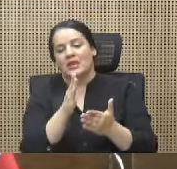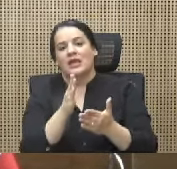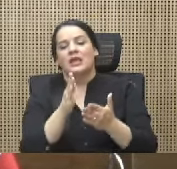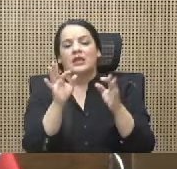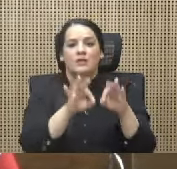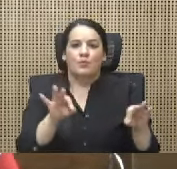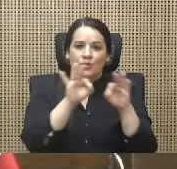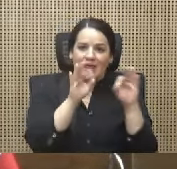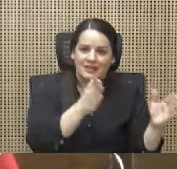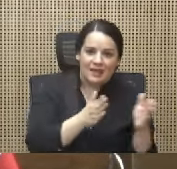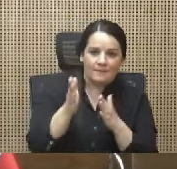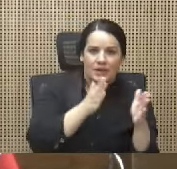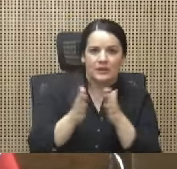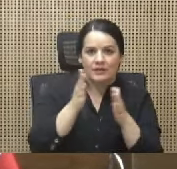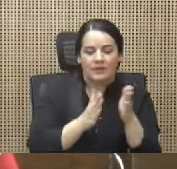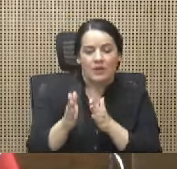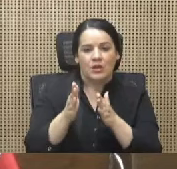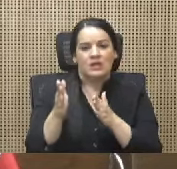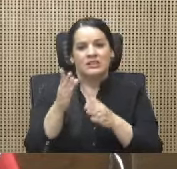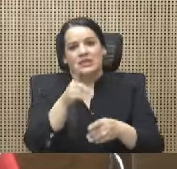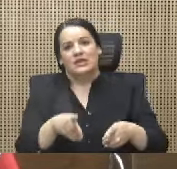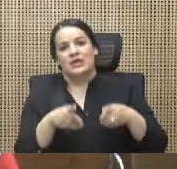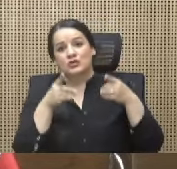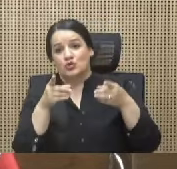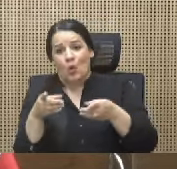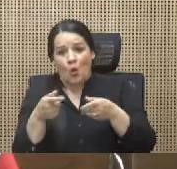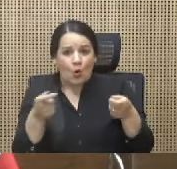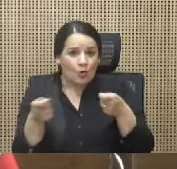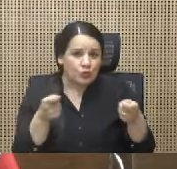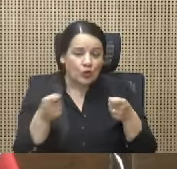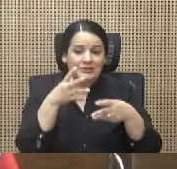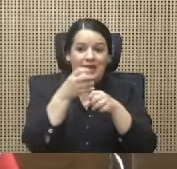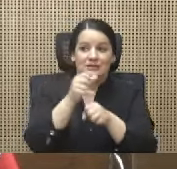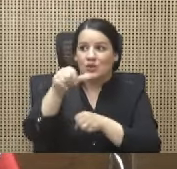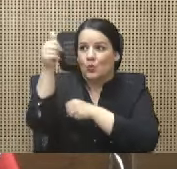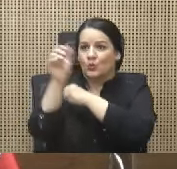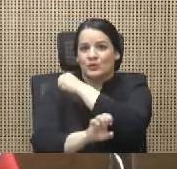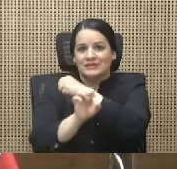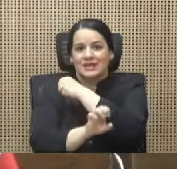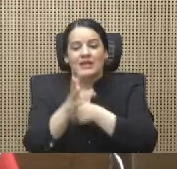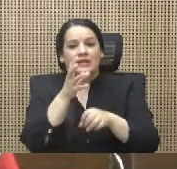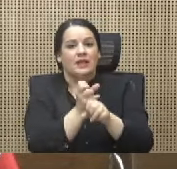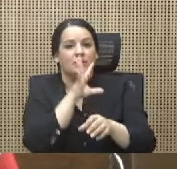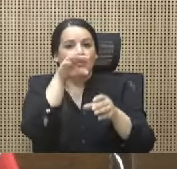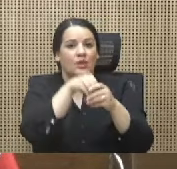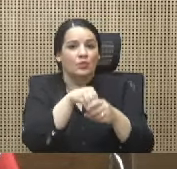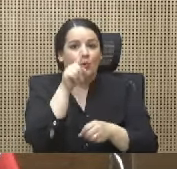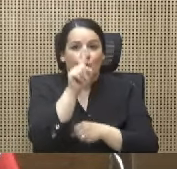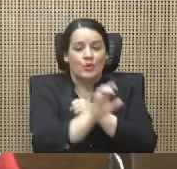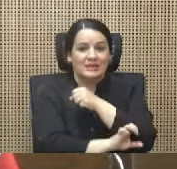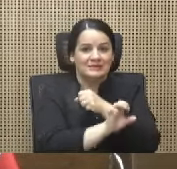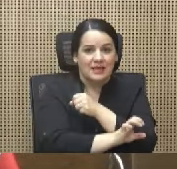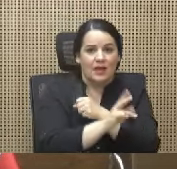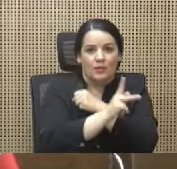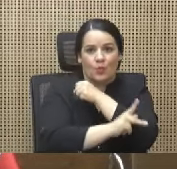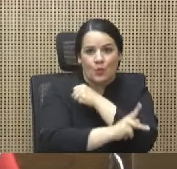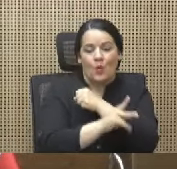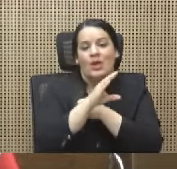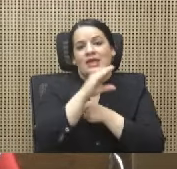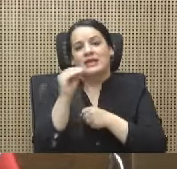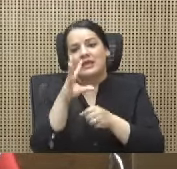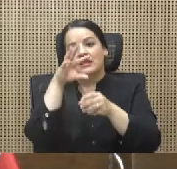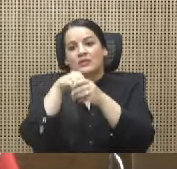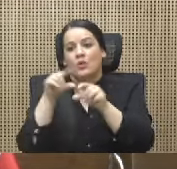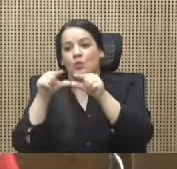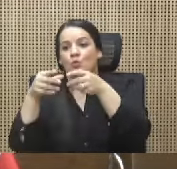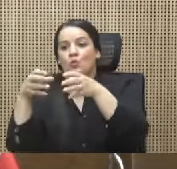preparación, planificación, dirección o control se realiza en otro estado, se comete dentro de un solo estado, pero entraña la participación de un